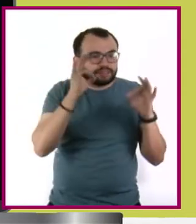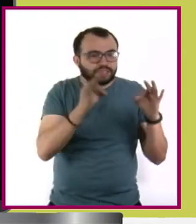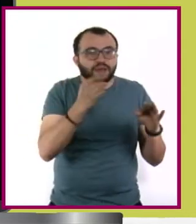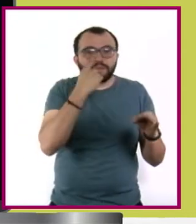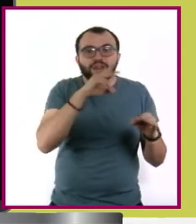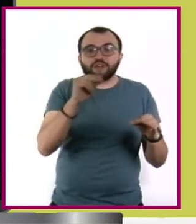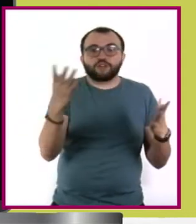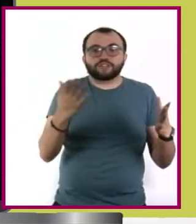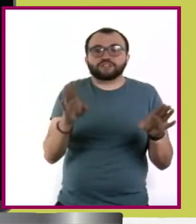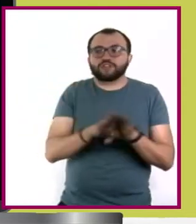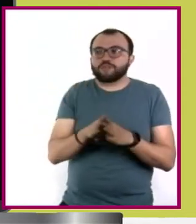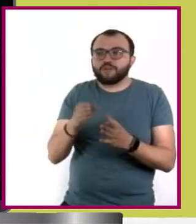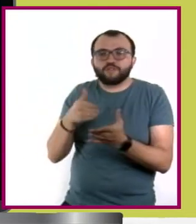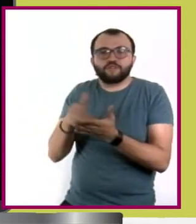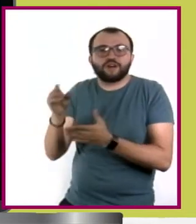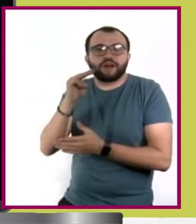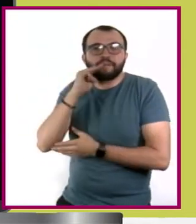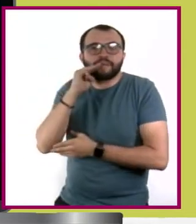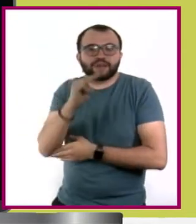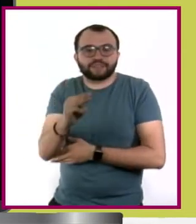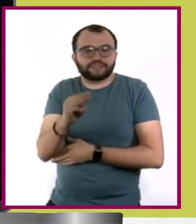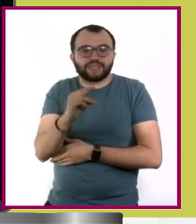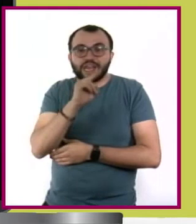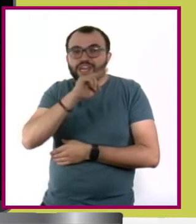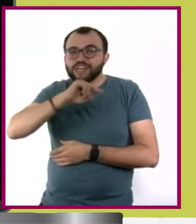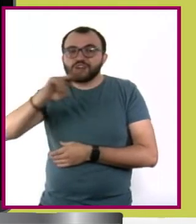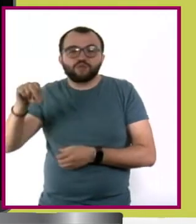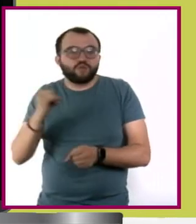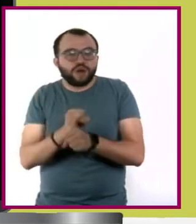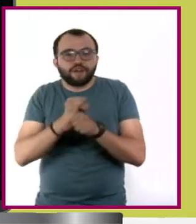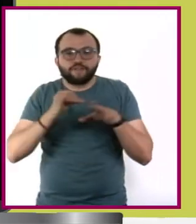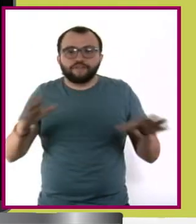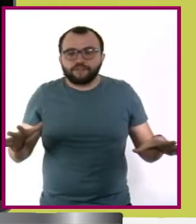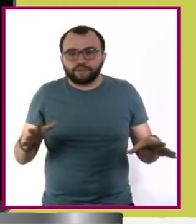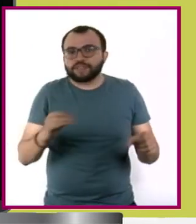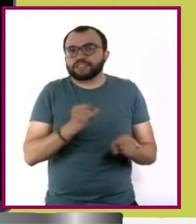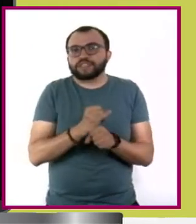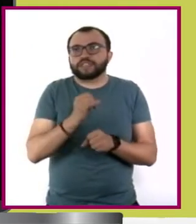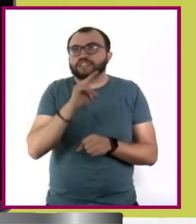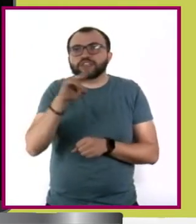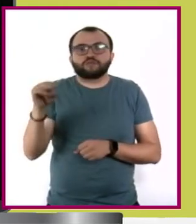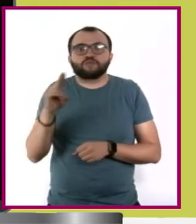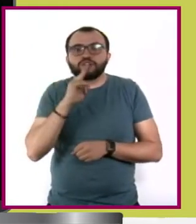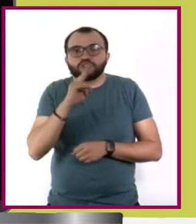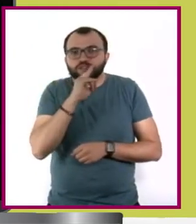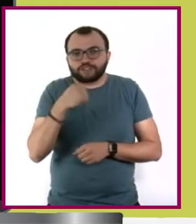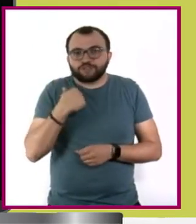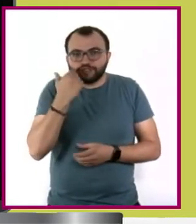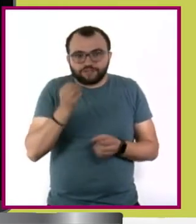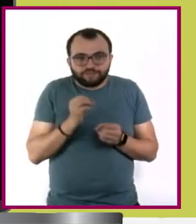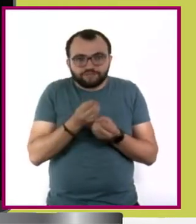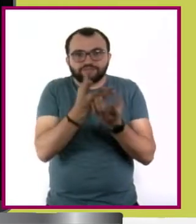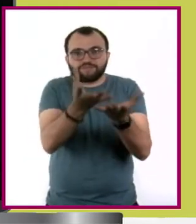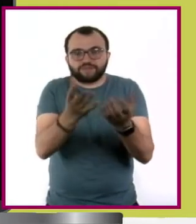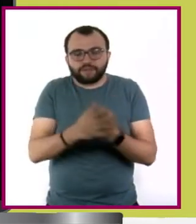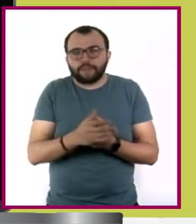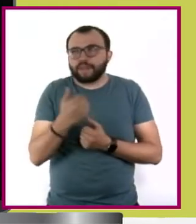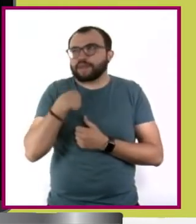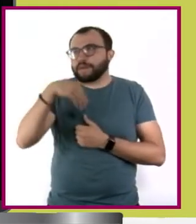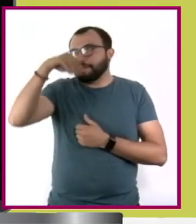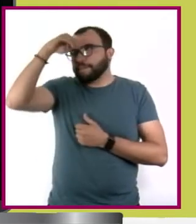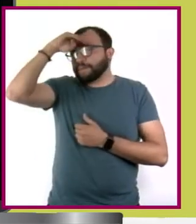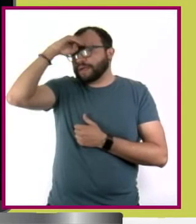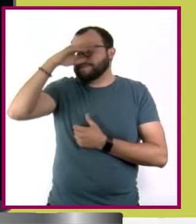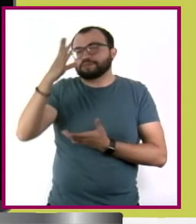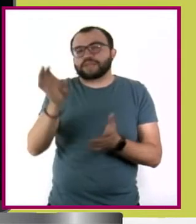los mensajes ninguna información o ninguna noticia que se quiera transmitir. Se me ocurre que como si